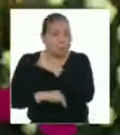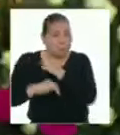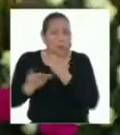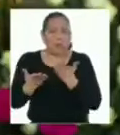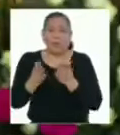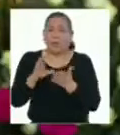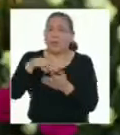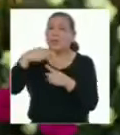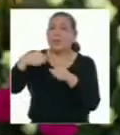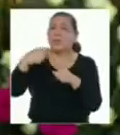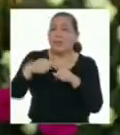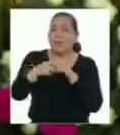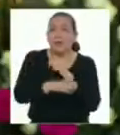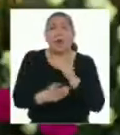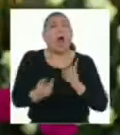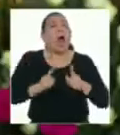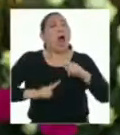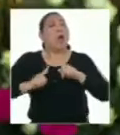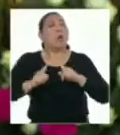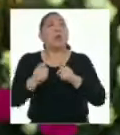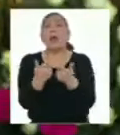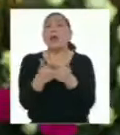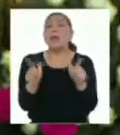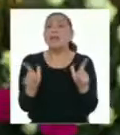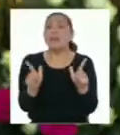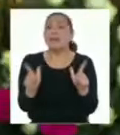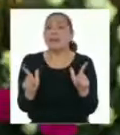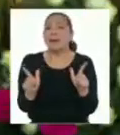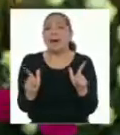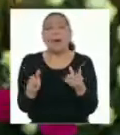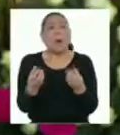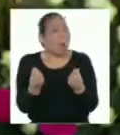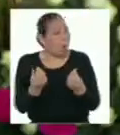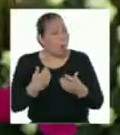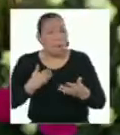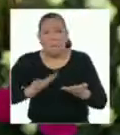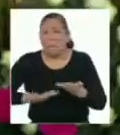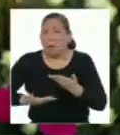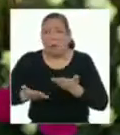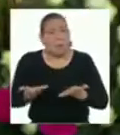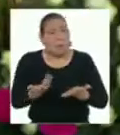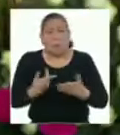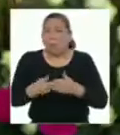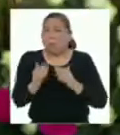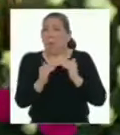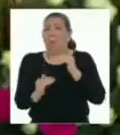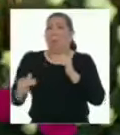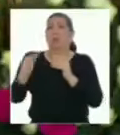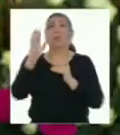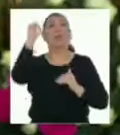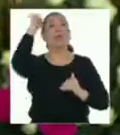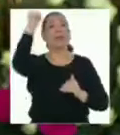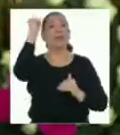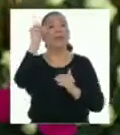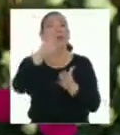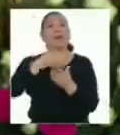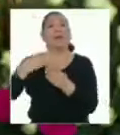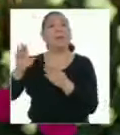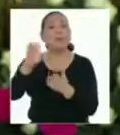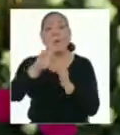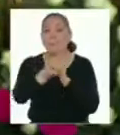pueblos. El derecho de algunos a la libertad de empresa o de mercado no puede estar por encima de los derechos de los